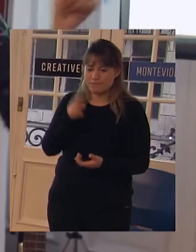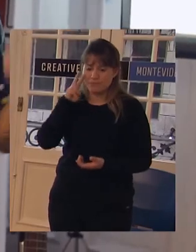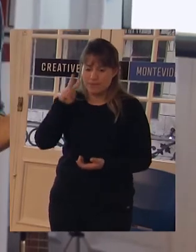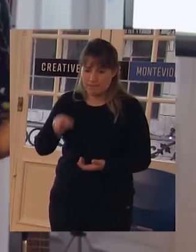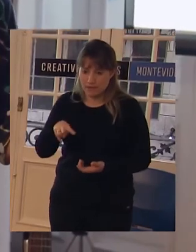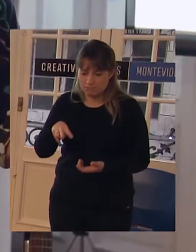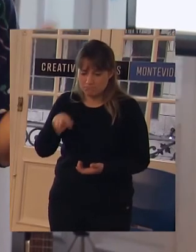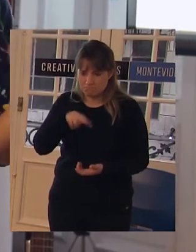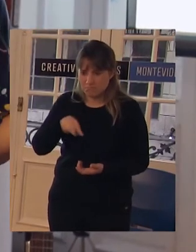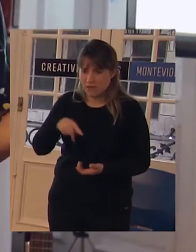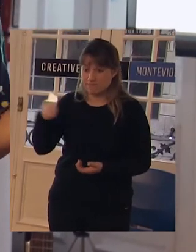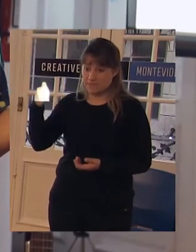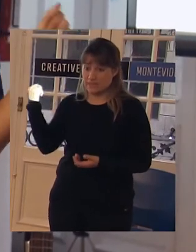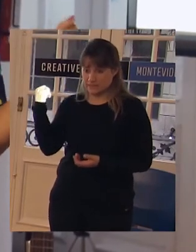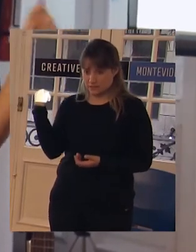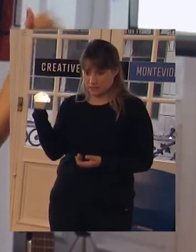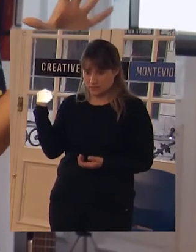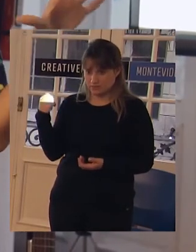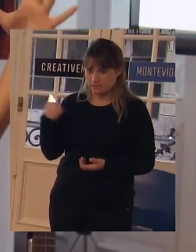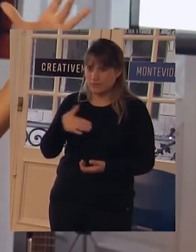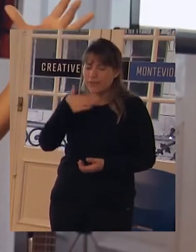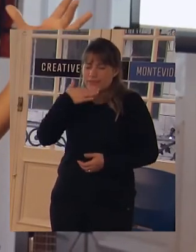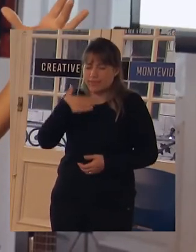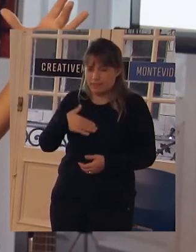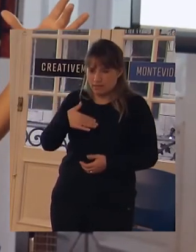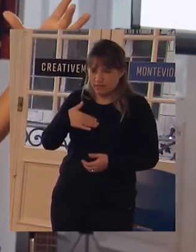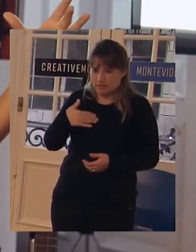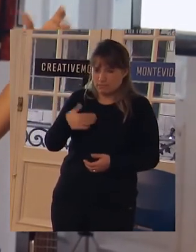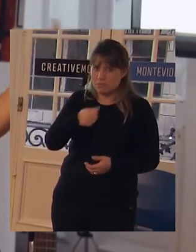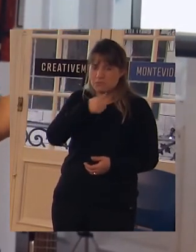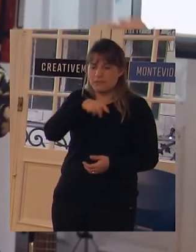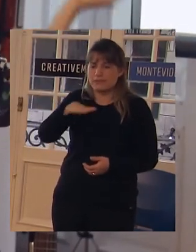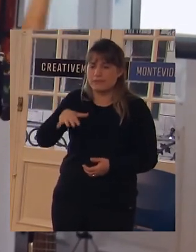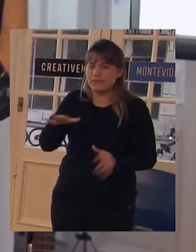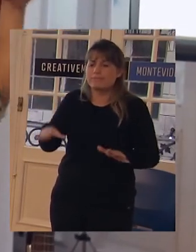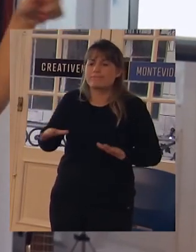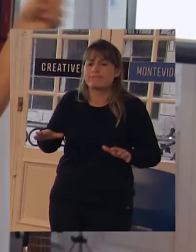a entender cómo quiere armar esa historia.